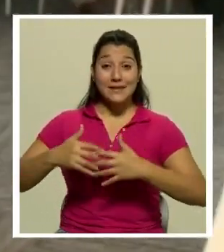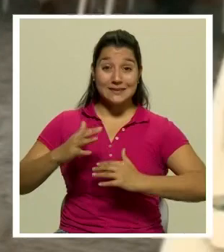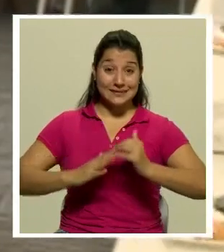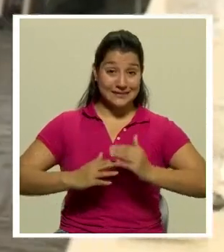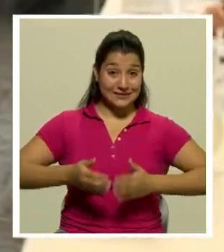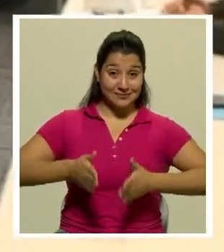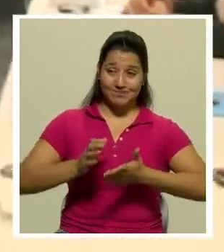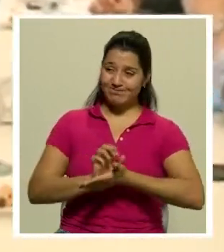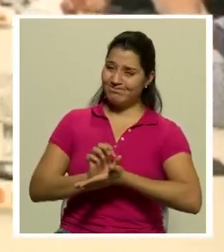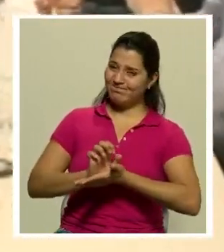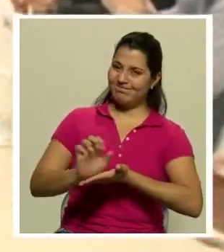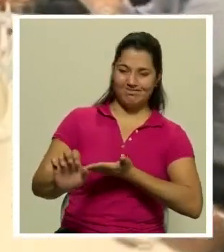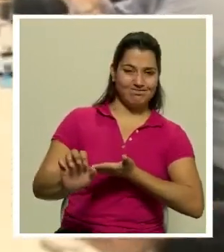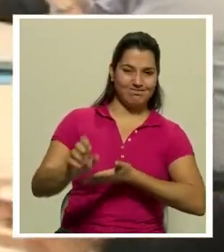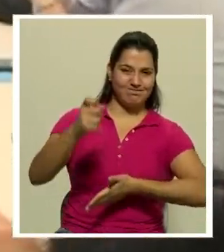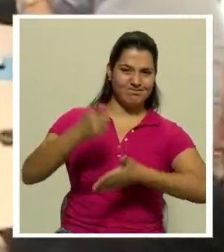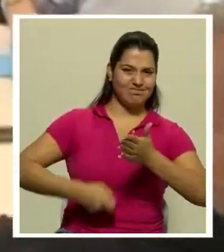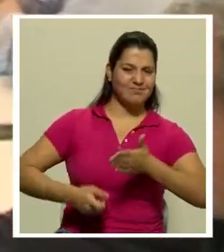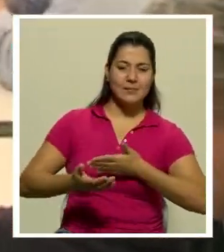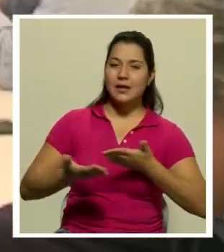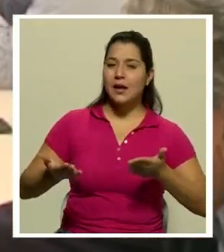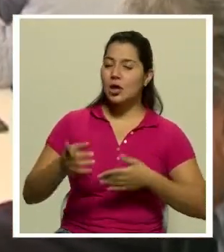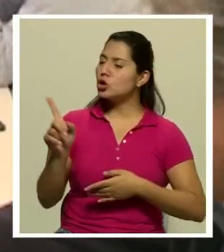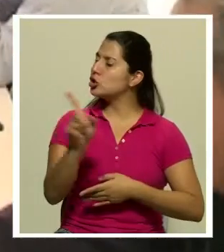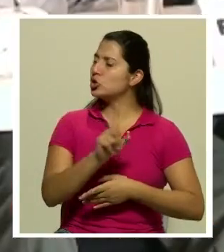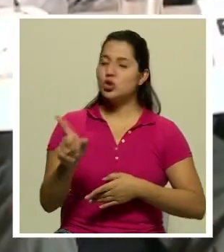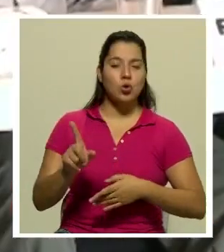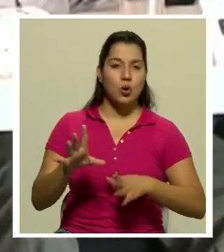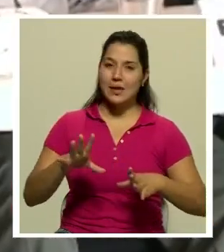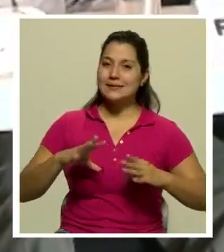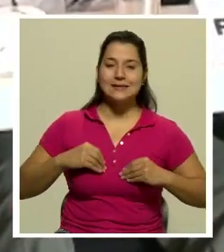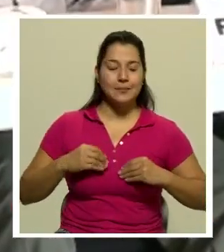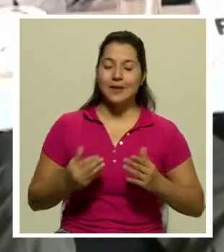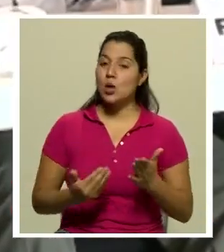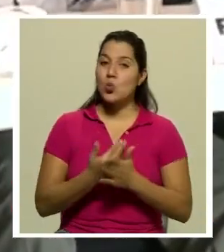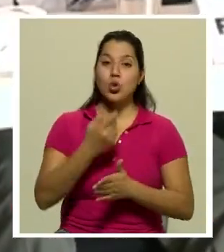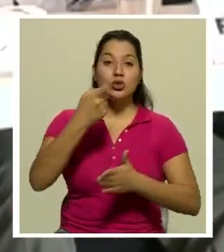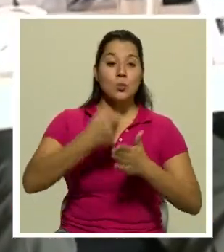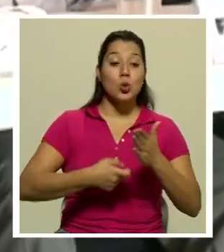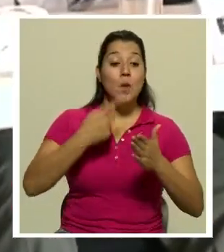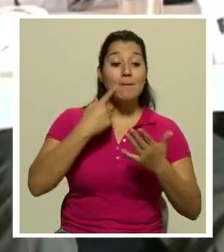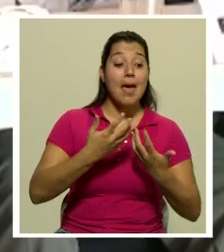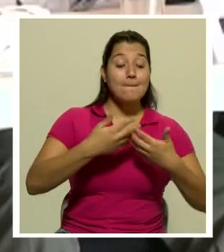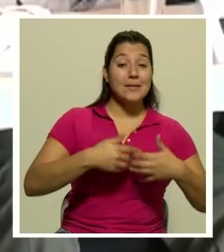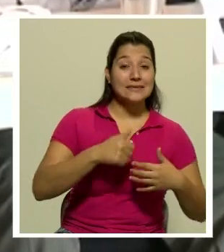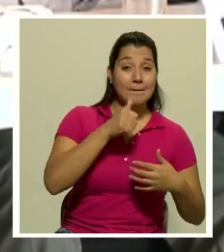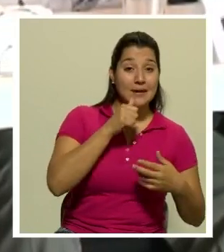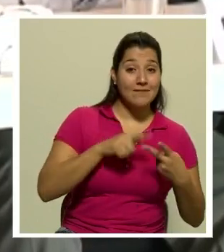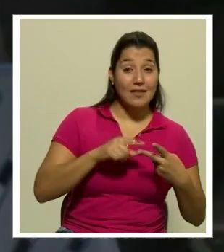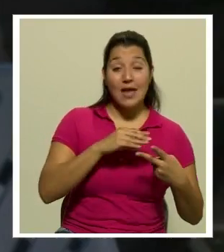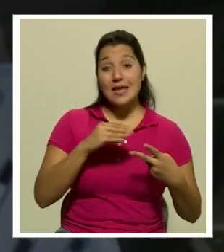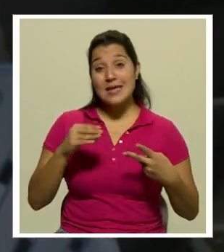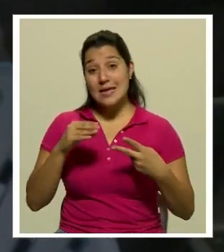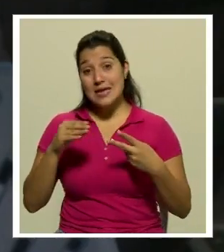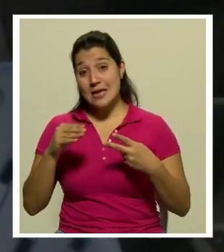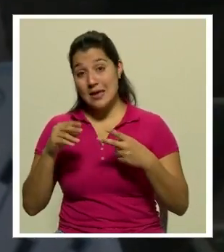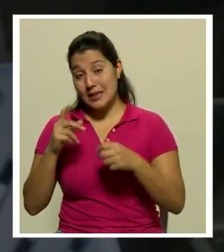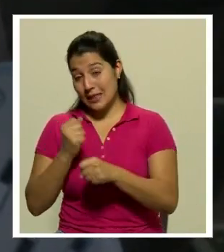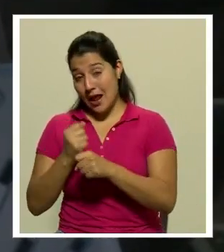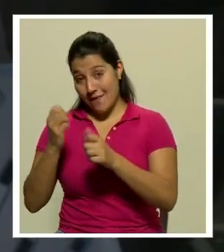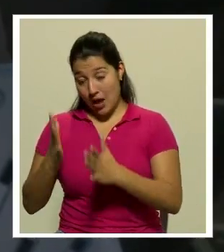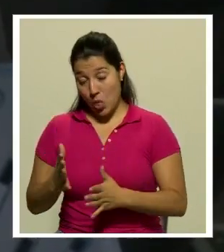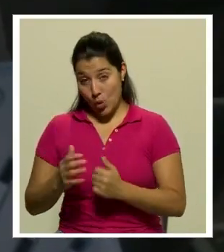rechazó contundentemente la posibilidad de aumentar impuestos para el sector privado y los asalariados. El